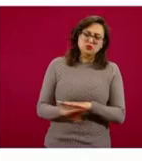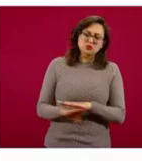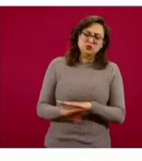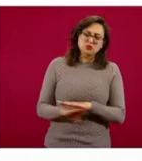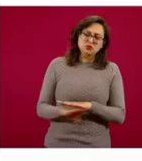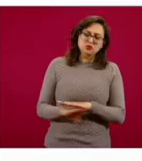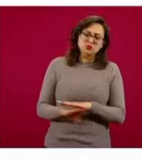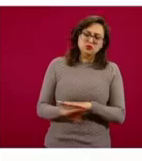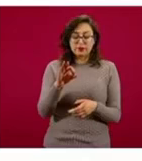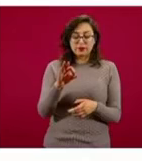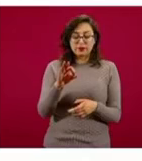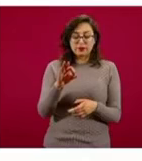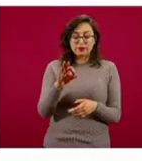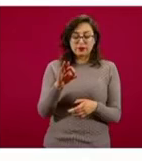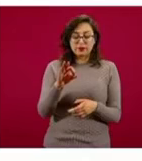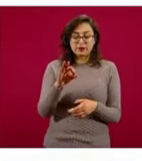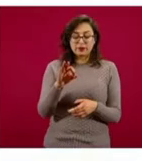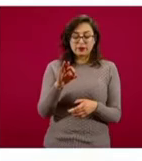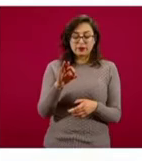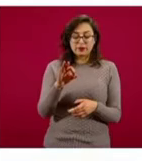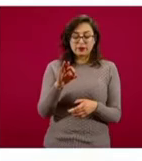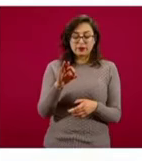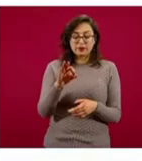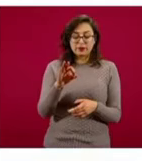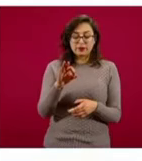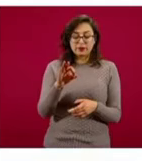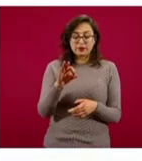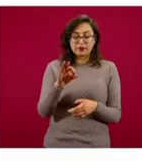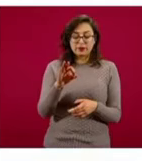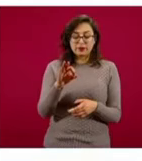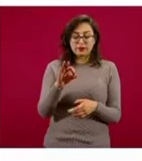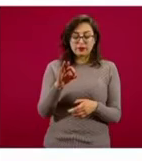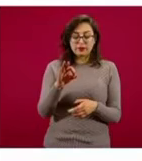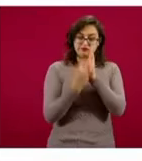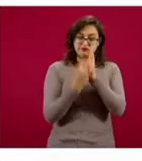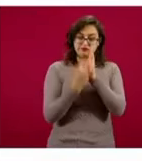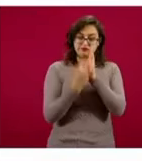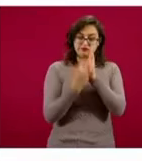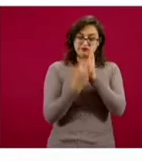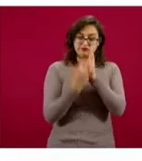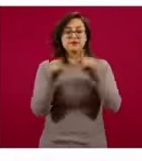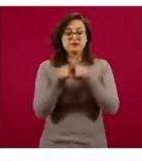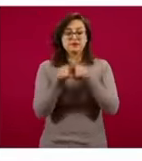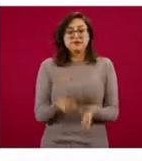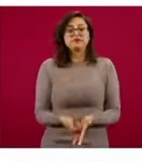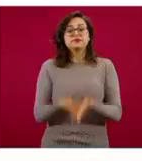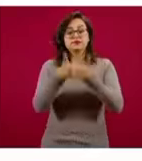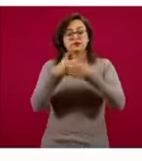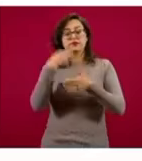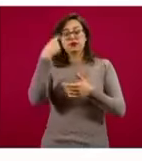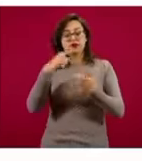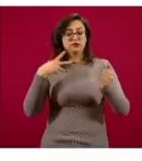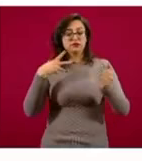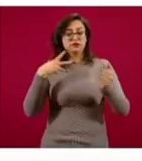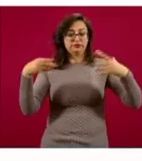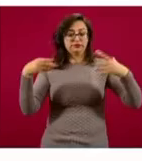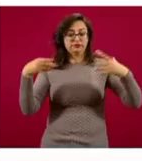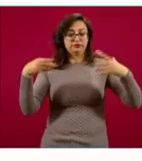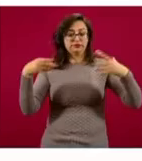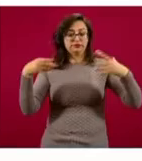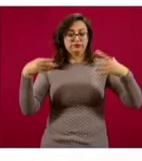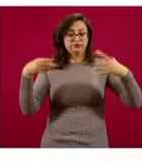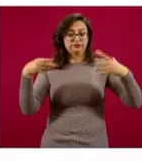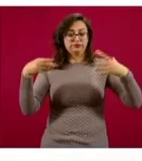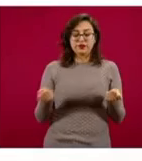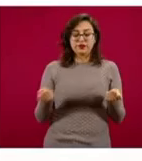para disminuir la movilidad en cada una de las entidades federativas y así contribuir al control epidémico y en su